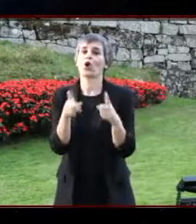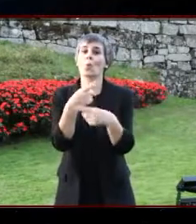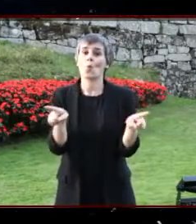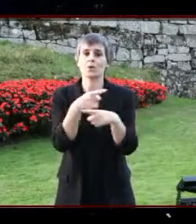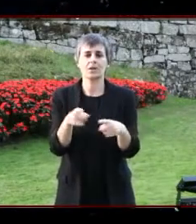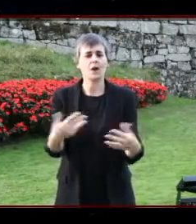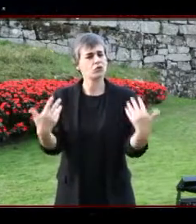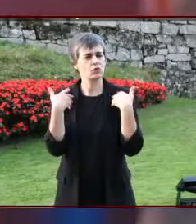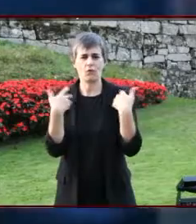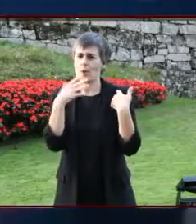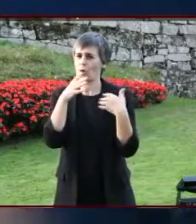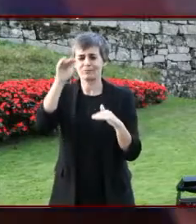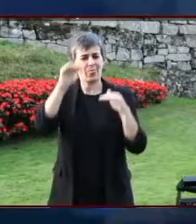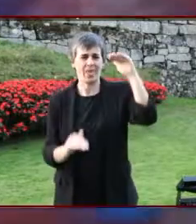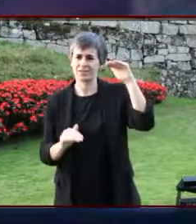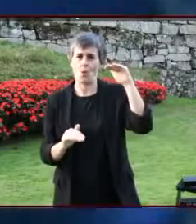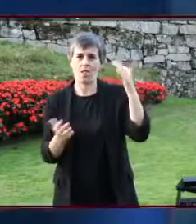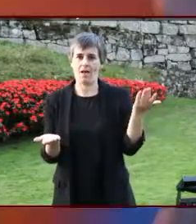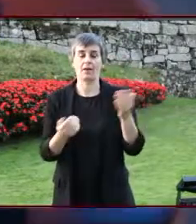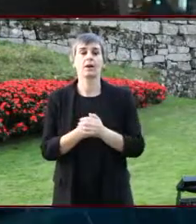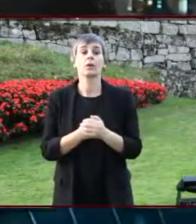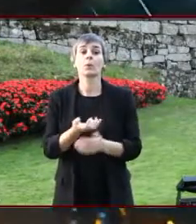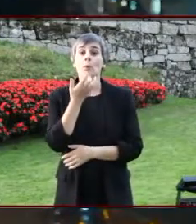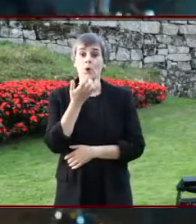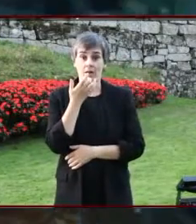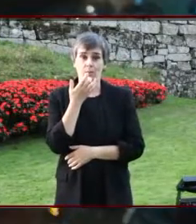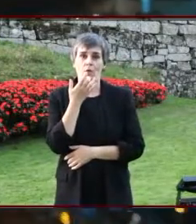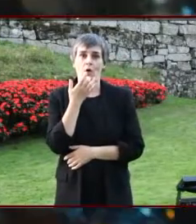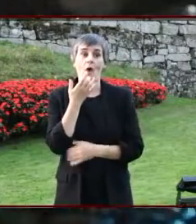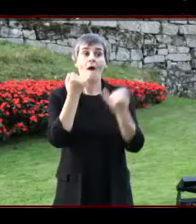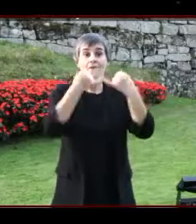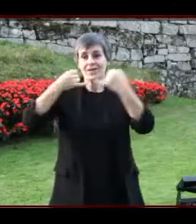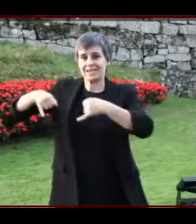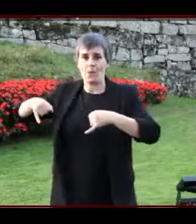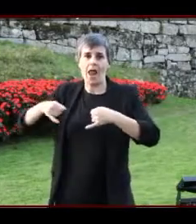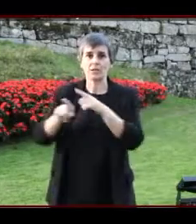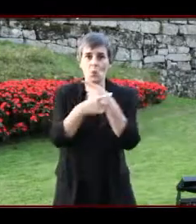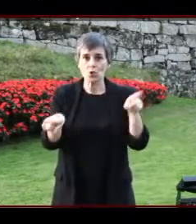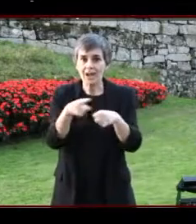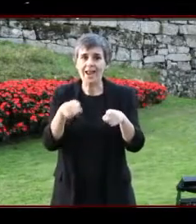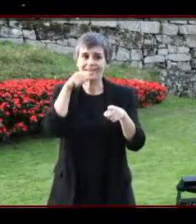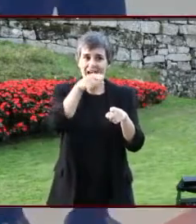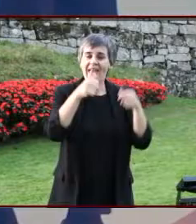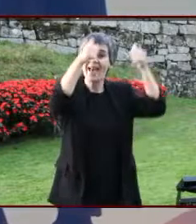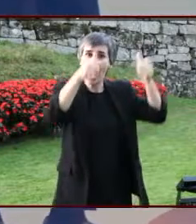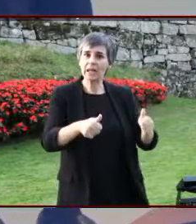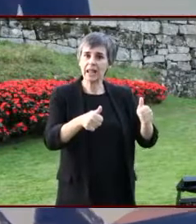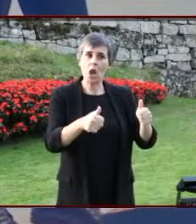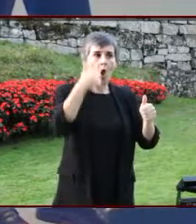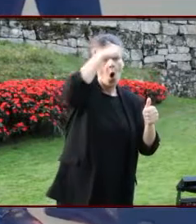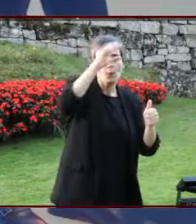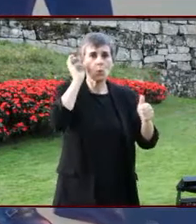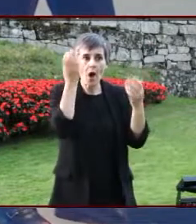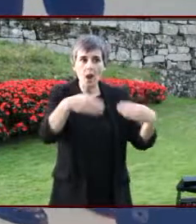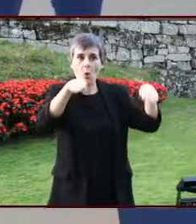sofre dunha gran desigualdade. Por exemplo, os festivais musicais que teñen un cartel paritario de artistas son